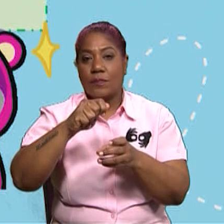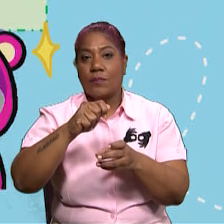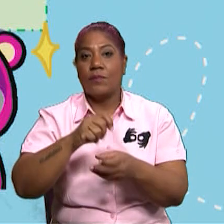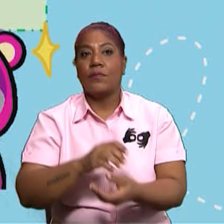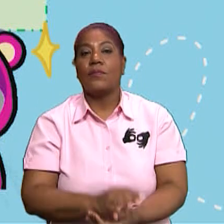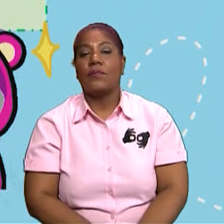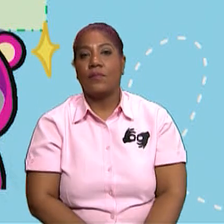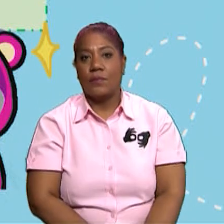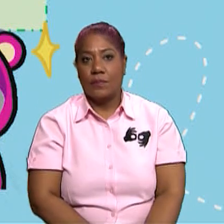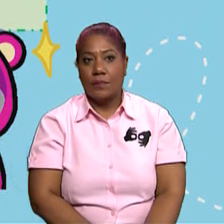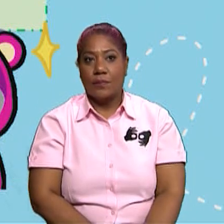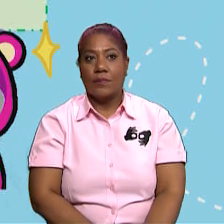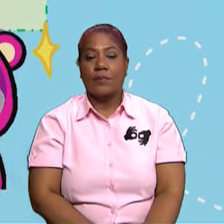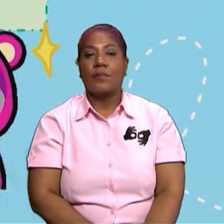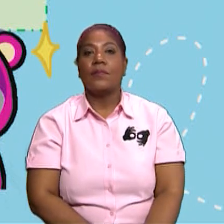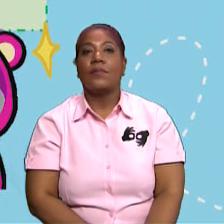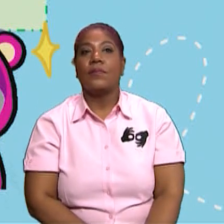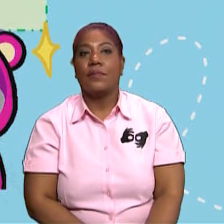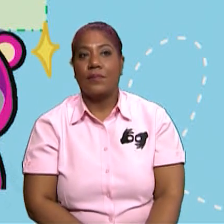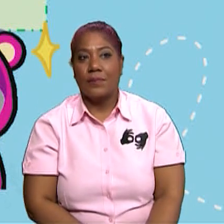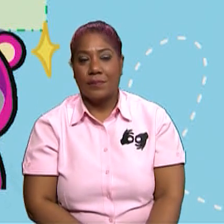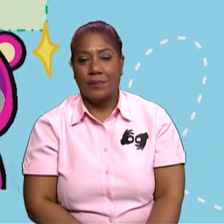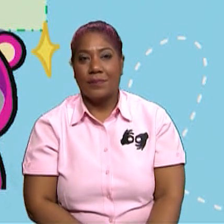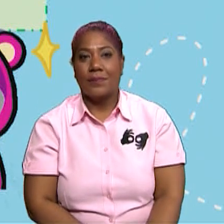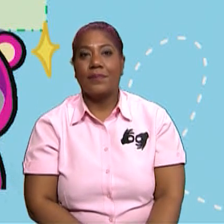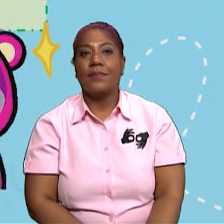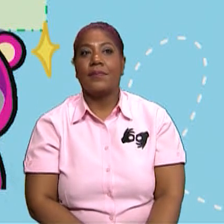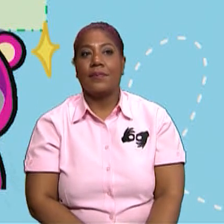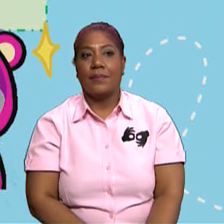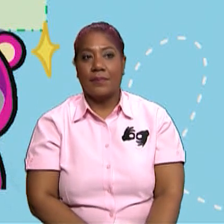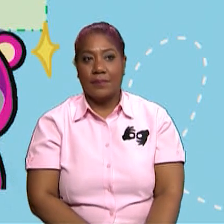que representen mis limones. Muy bien.